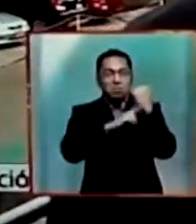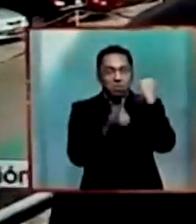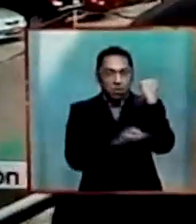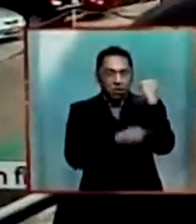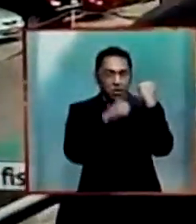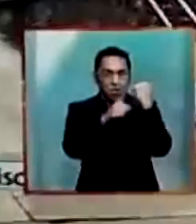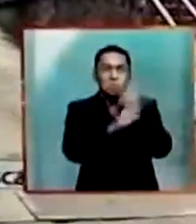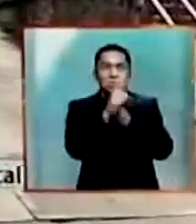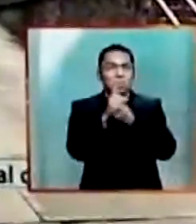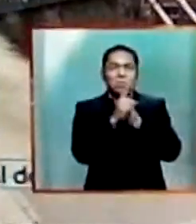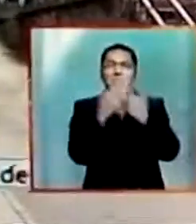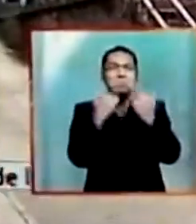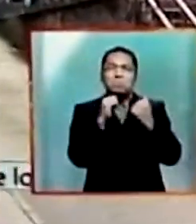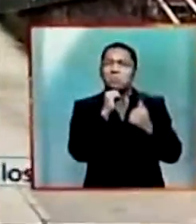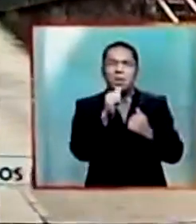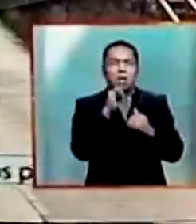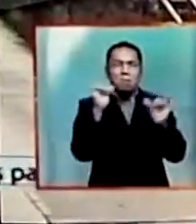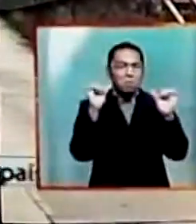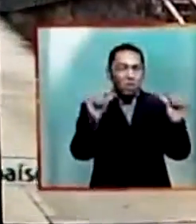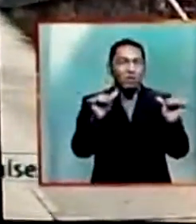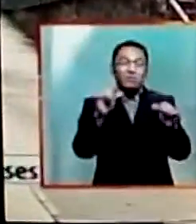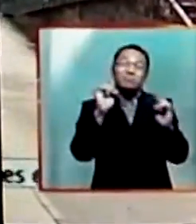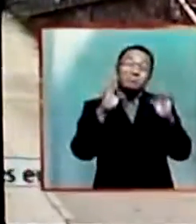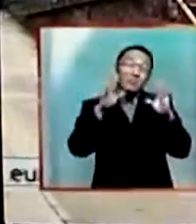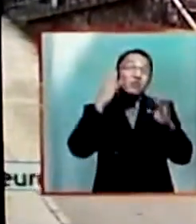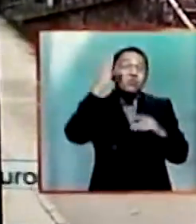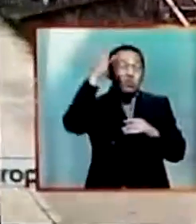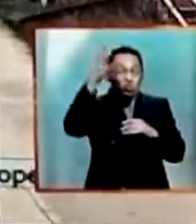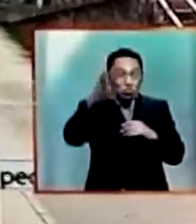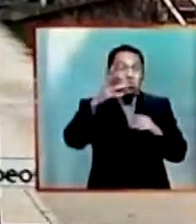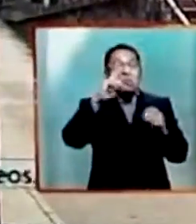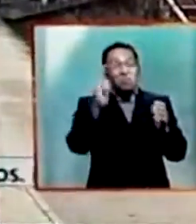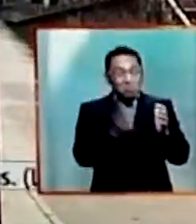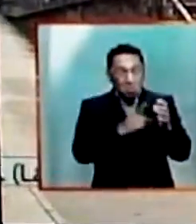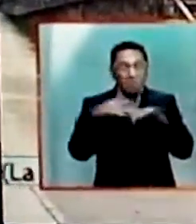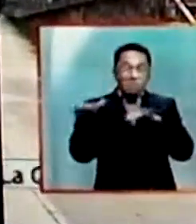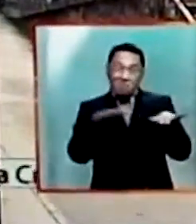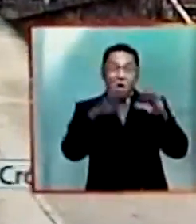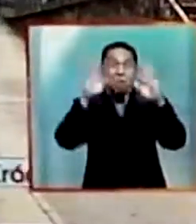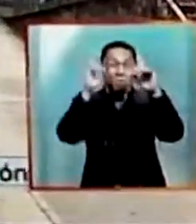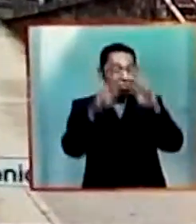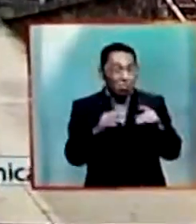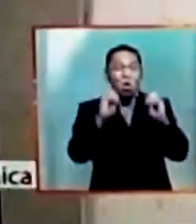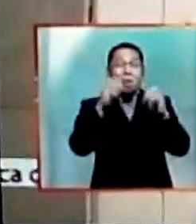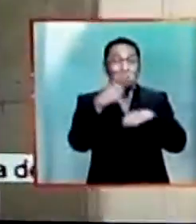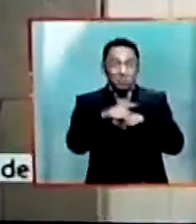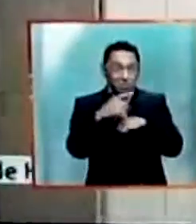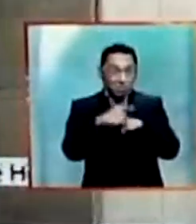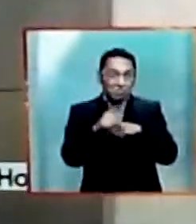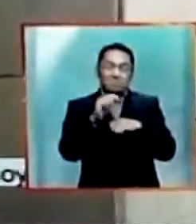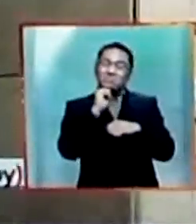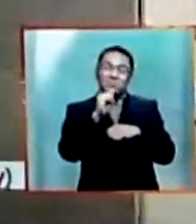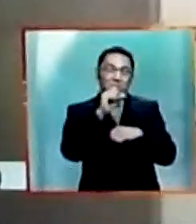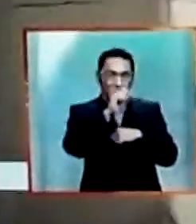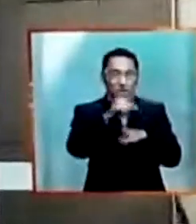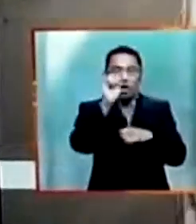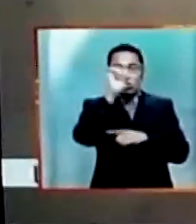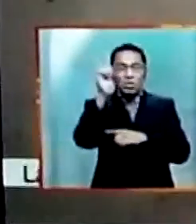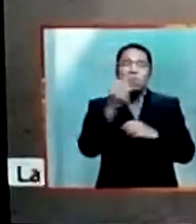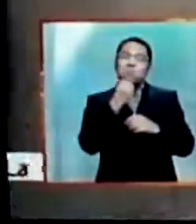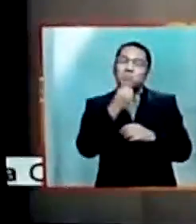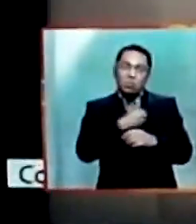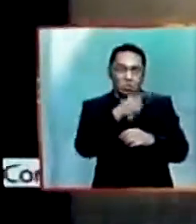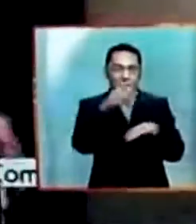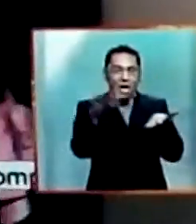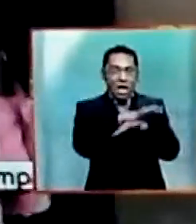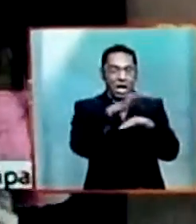ningún problema estructural. Para evitar que en el futuro se pudiera presentar una contingencia y prevenir riesgos innecesarios, las autoridades iniciaron la